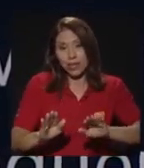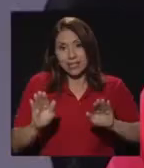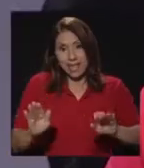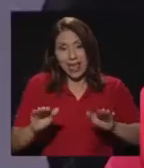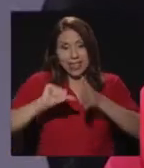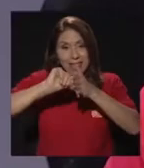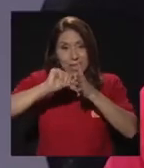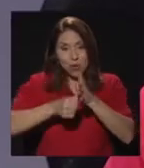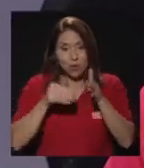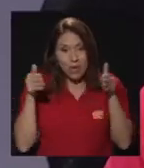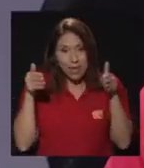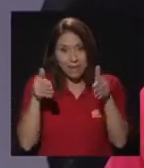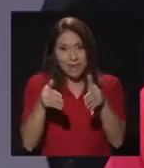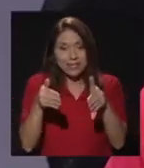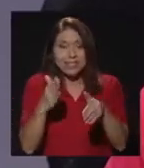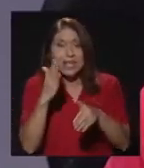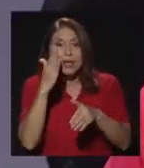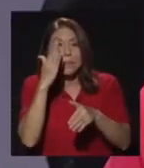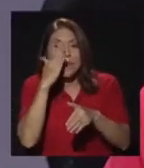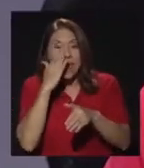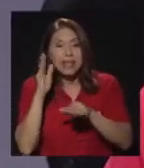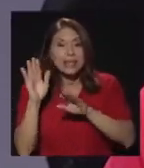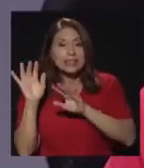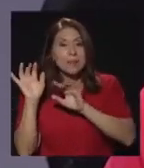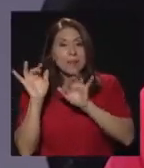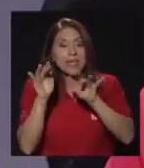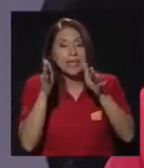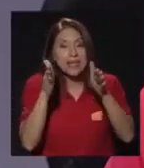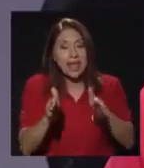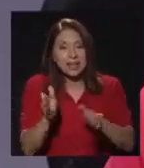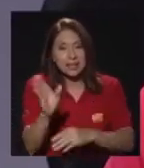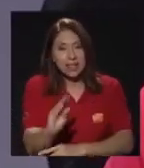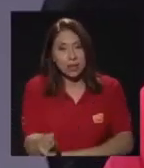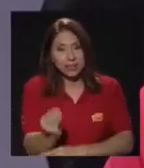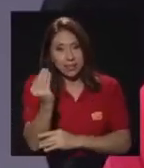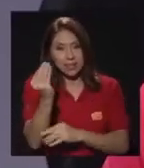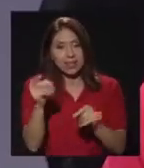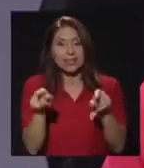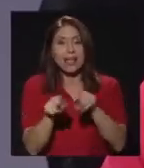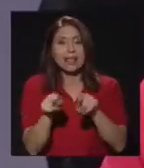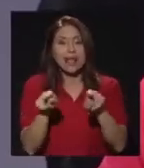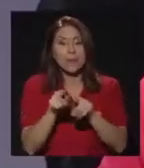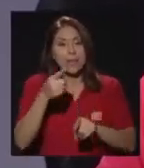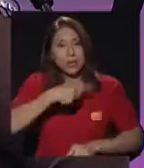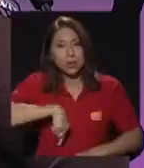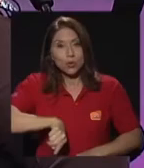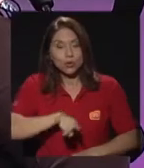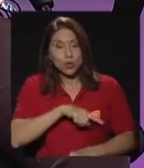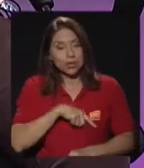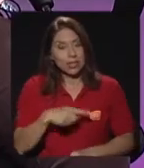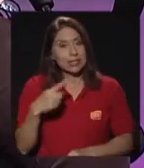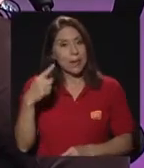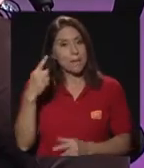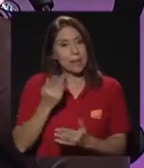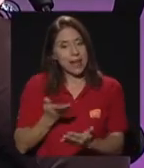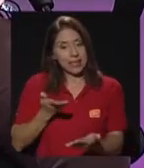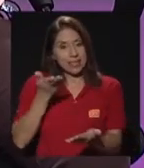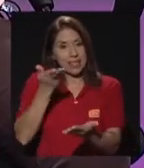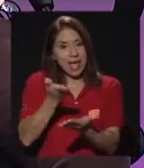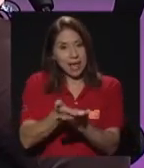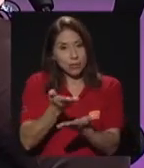madres migrantes adolescentes. También nosotras planteamos que la